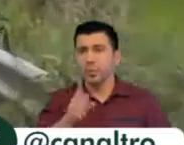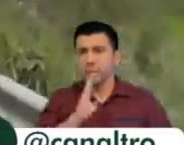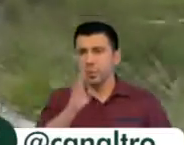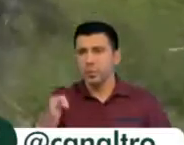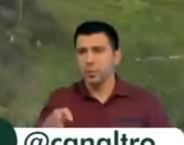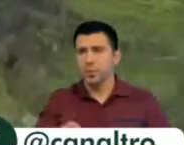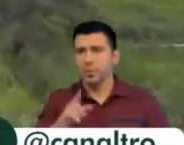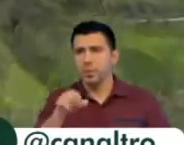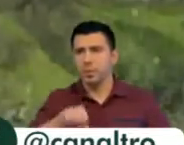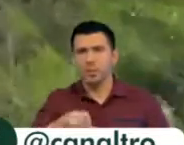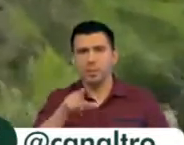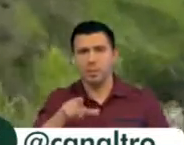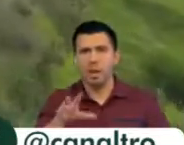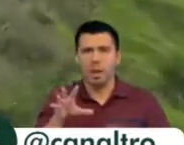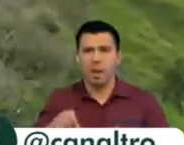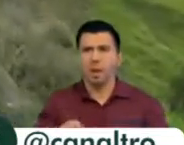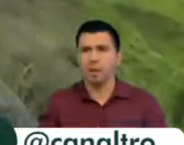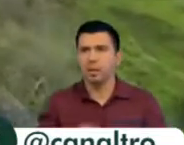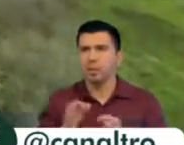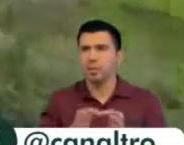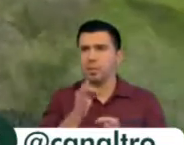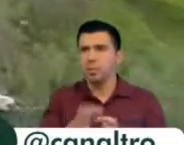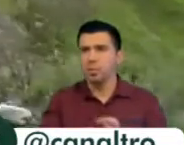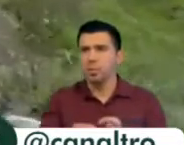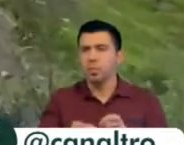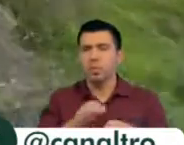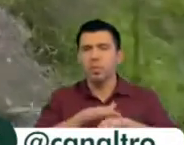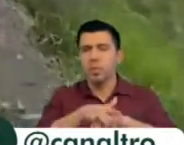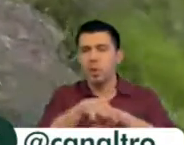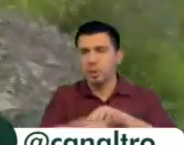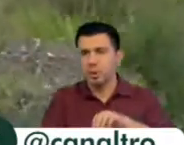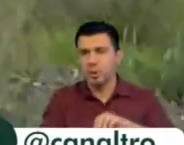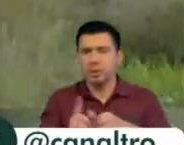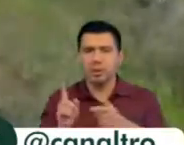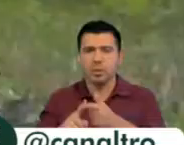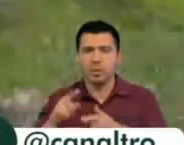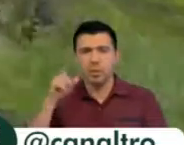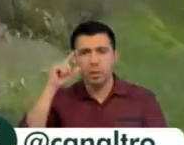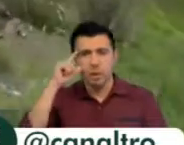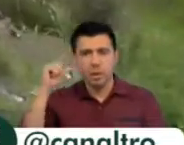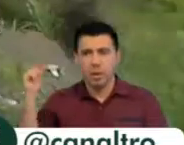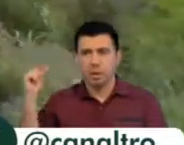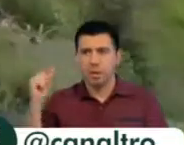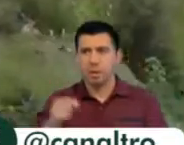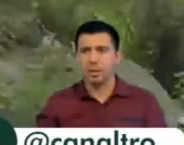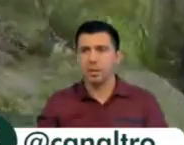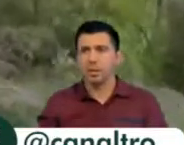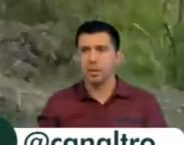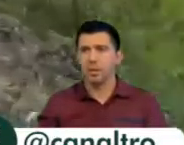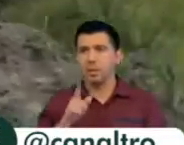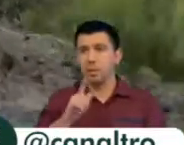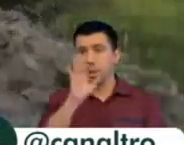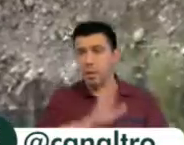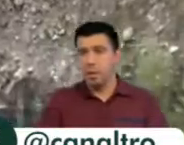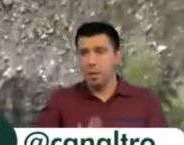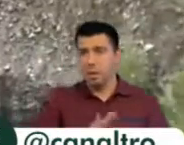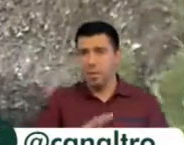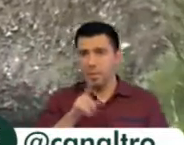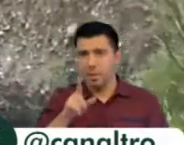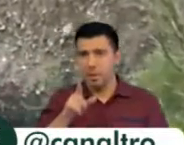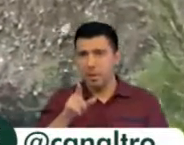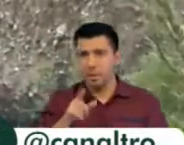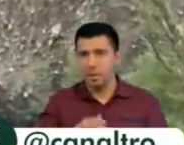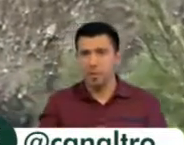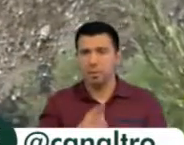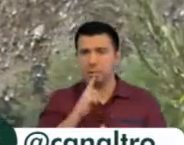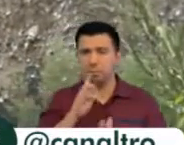estado en su totalidad, desde el municipio de Enciso a Carcasí. Los arreglos los debe hacer el gobierno departamental, pero la tiene sumida